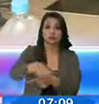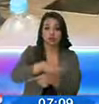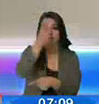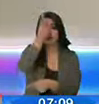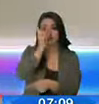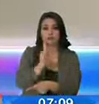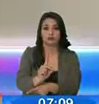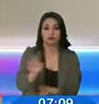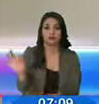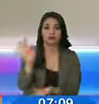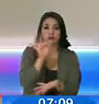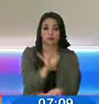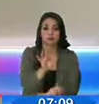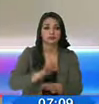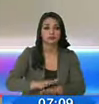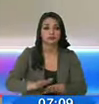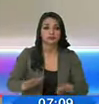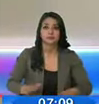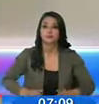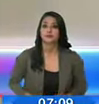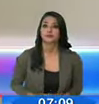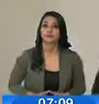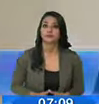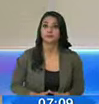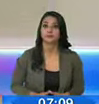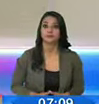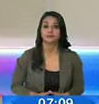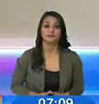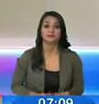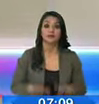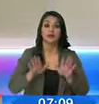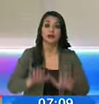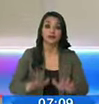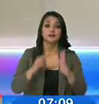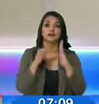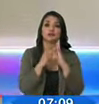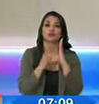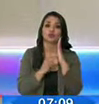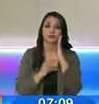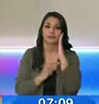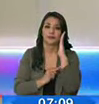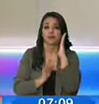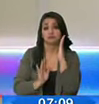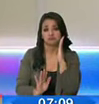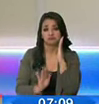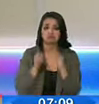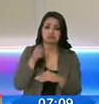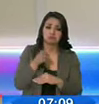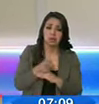decisión. Es tal como la norma lo indica, es decir,